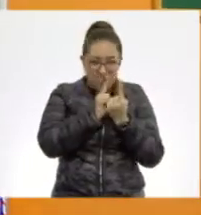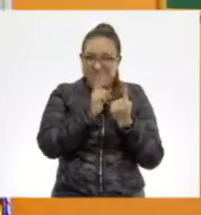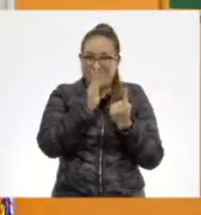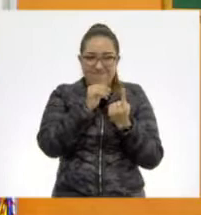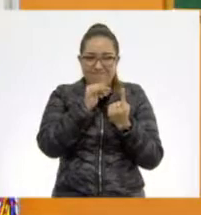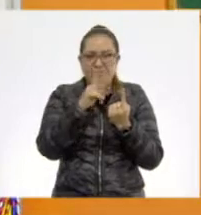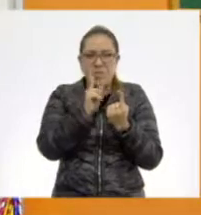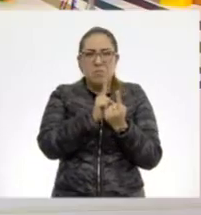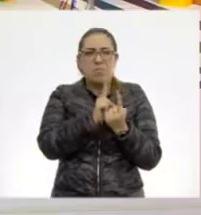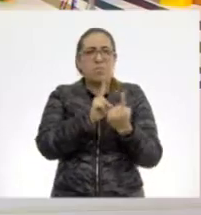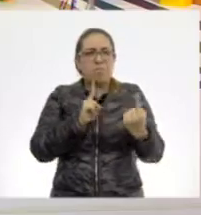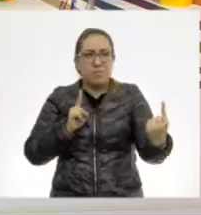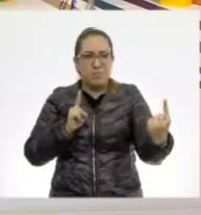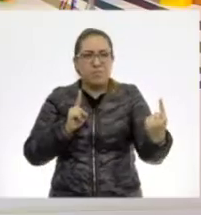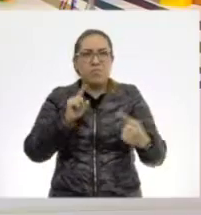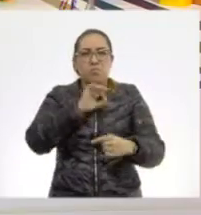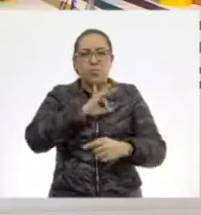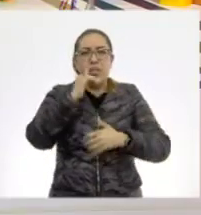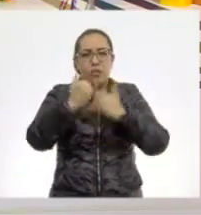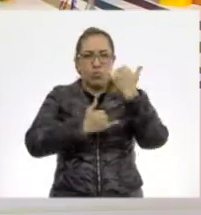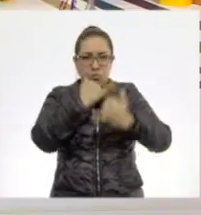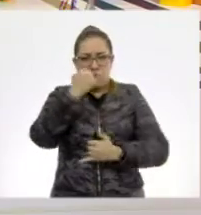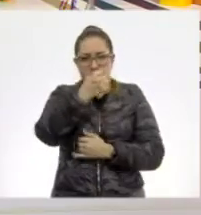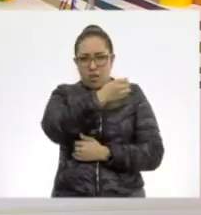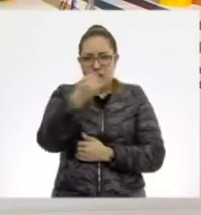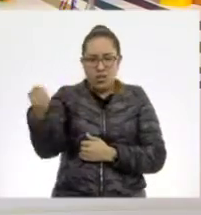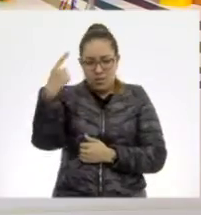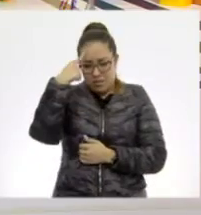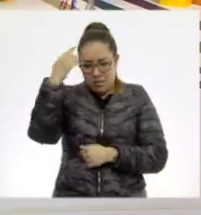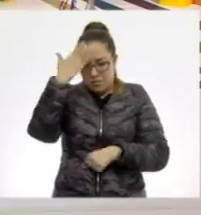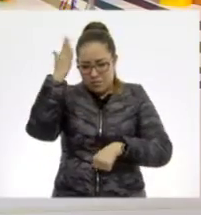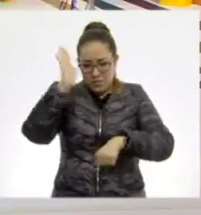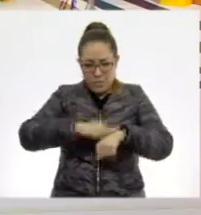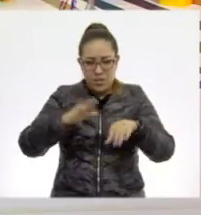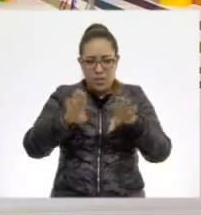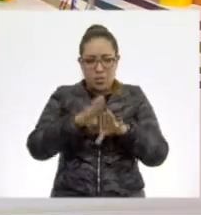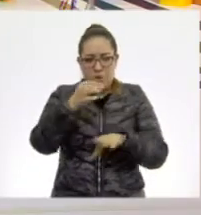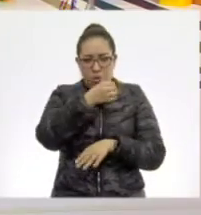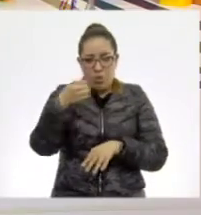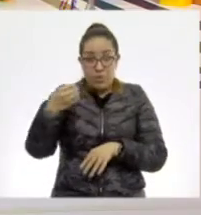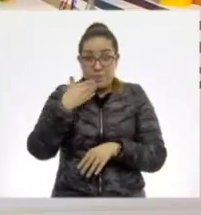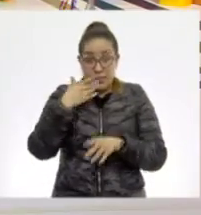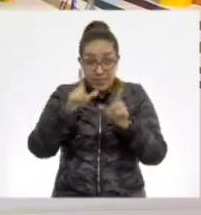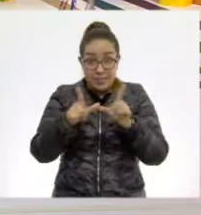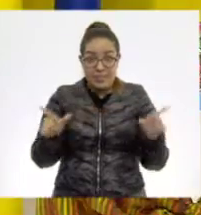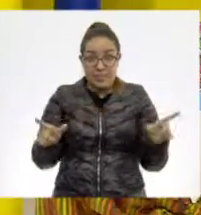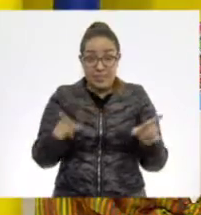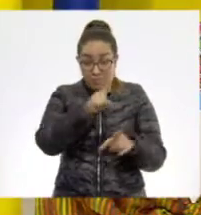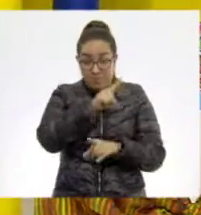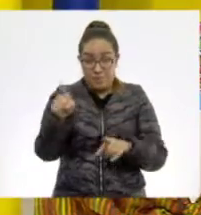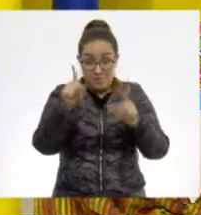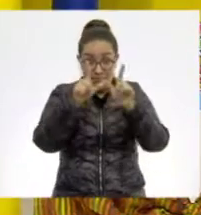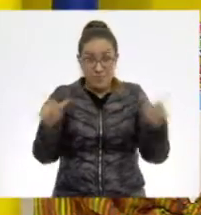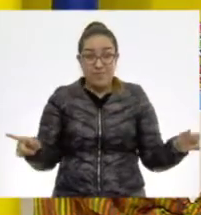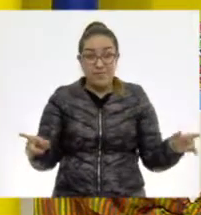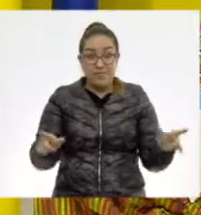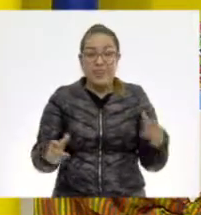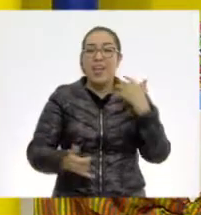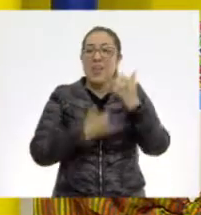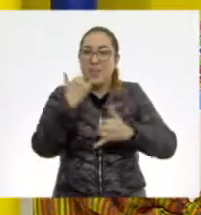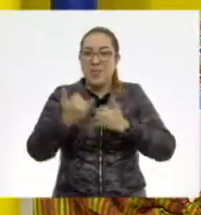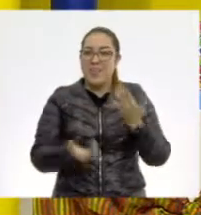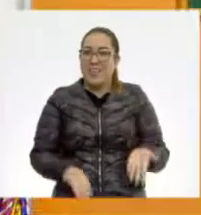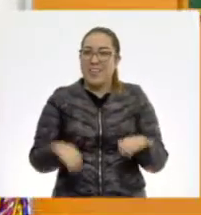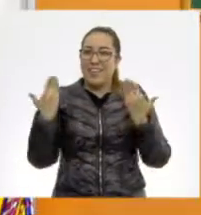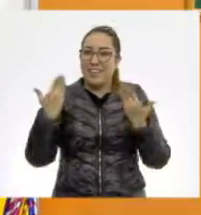hacer con un juego de sombras y coordinarnos y aprendernos el movimiento. ¿Estás listo, Pepe? Listo. ¿Listas, niñas y niños? Vamos